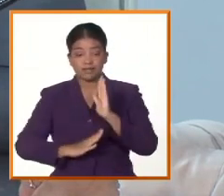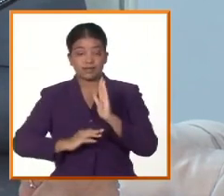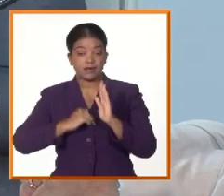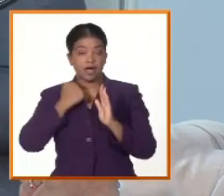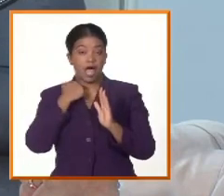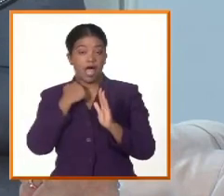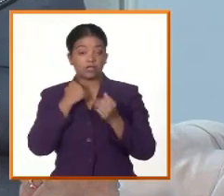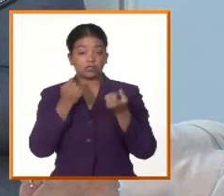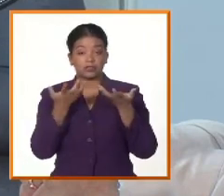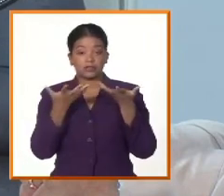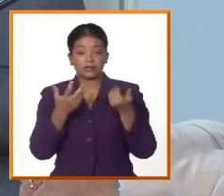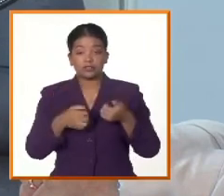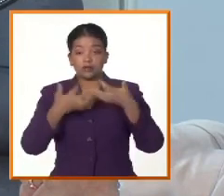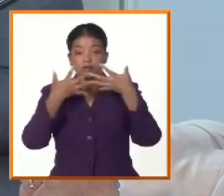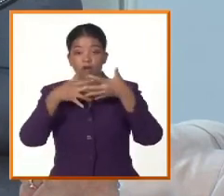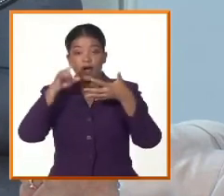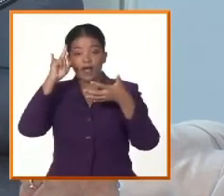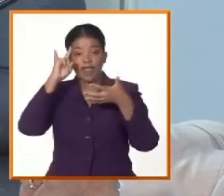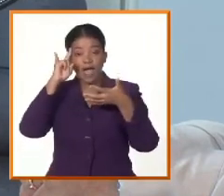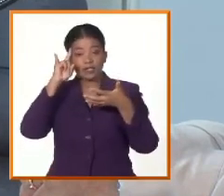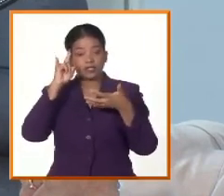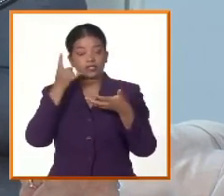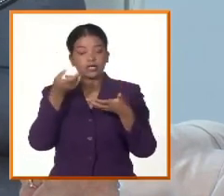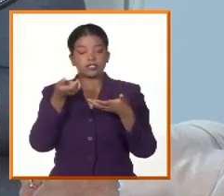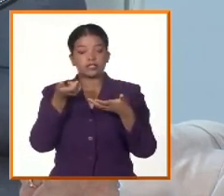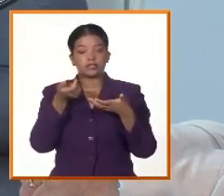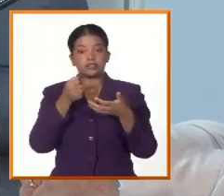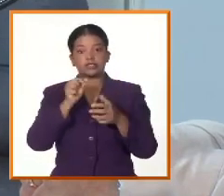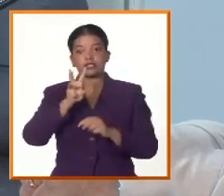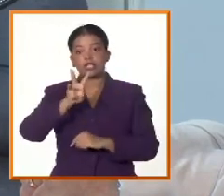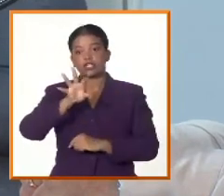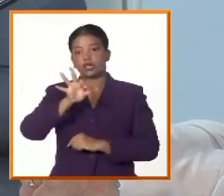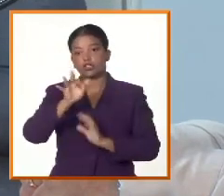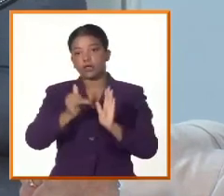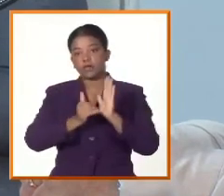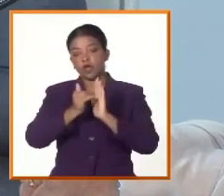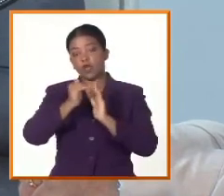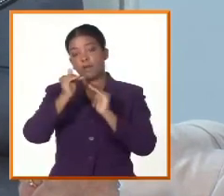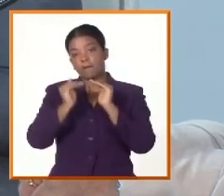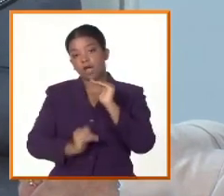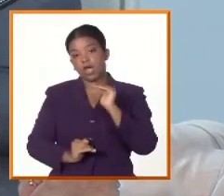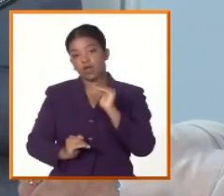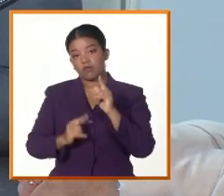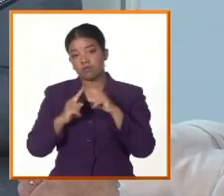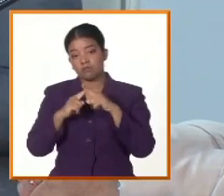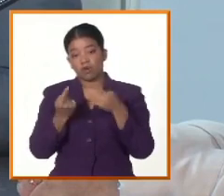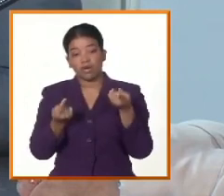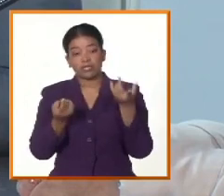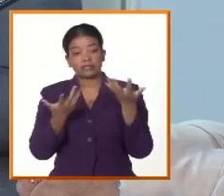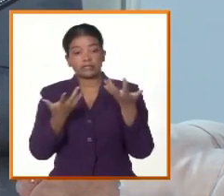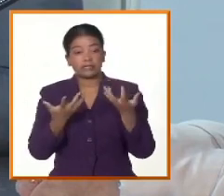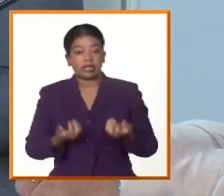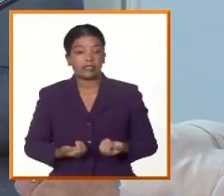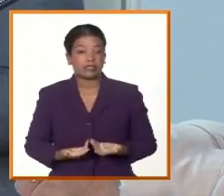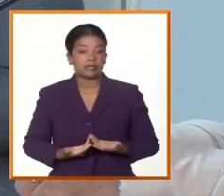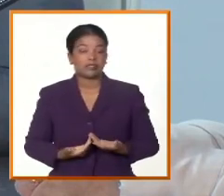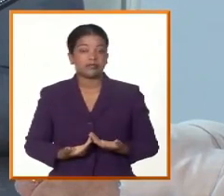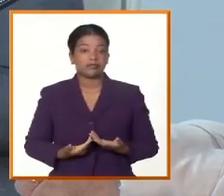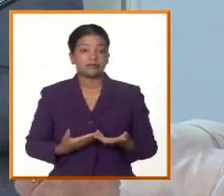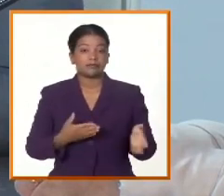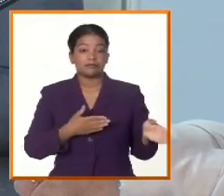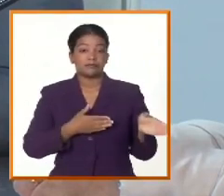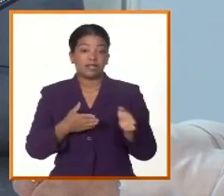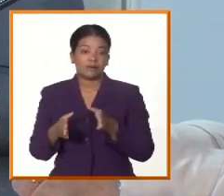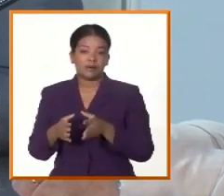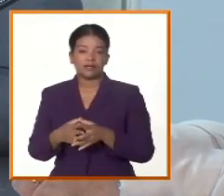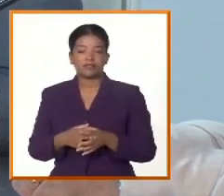de la sequía disminuimos la producción de leche de más en más de 38 millones de leche que no solamente por la sequía nosotros hay cosas relacionadas con la copia de